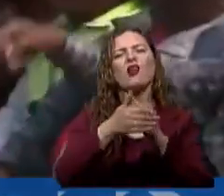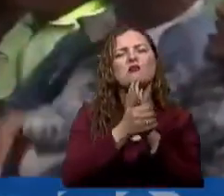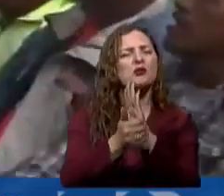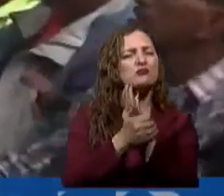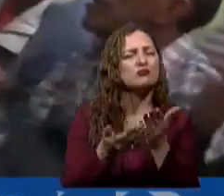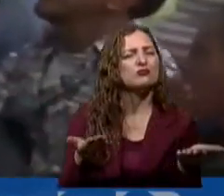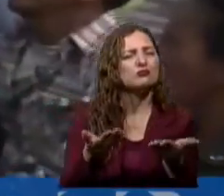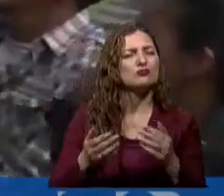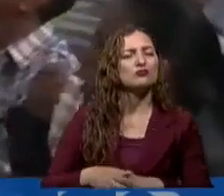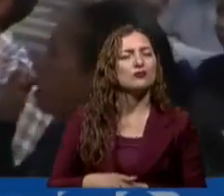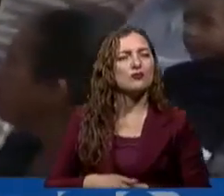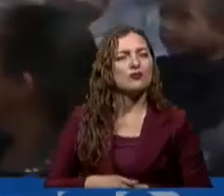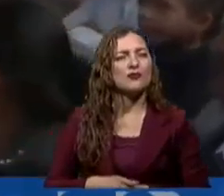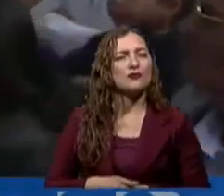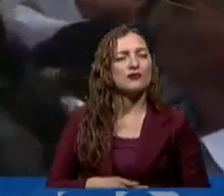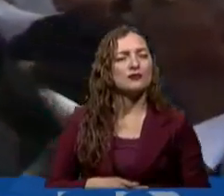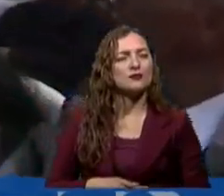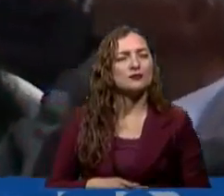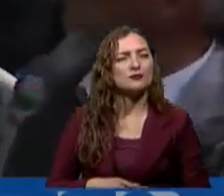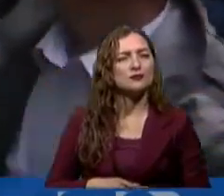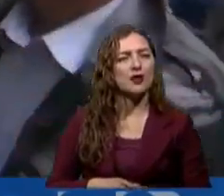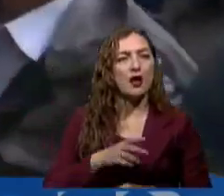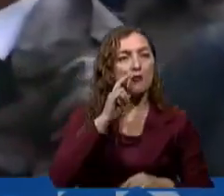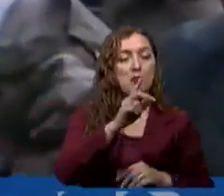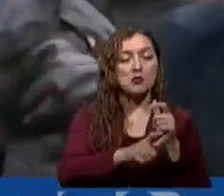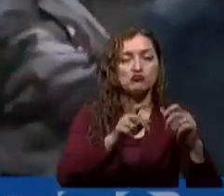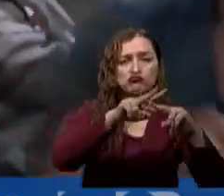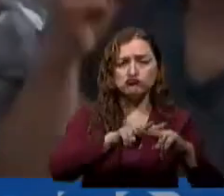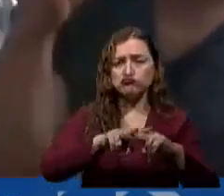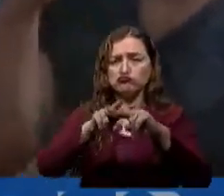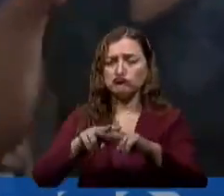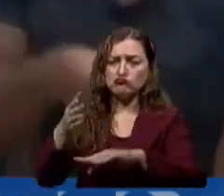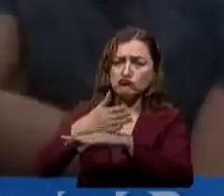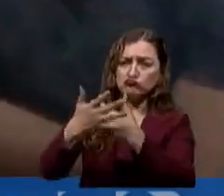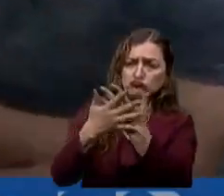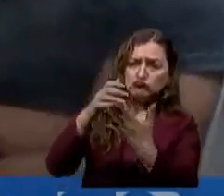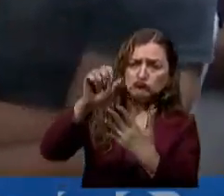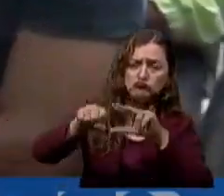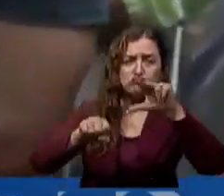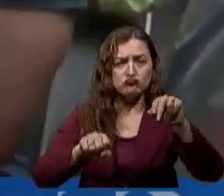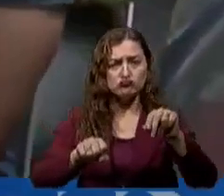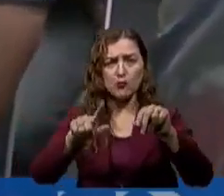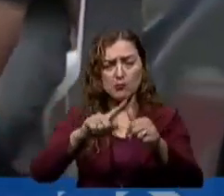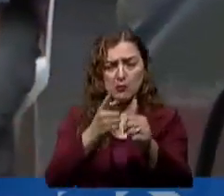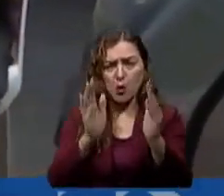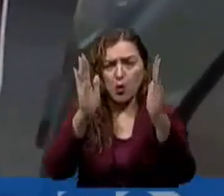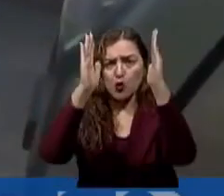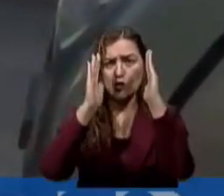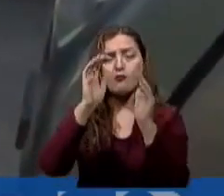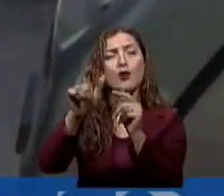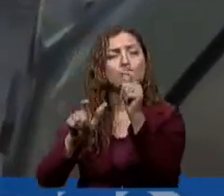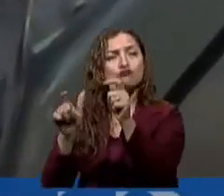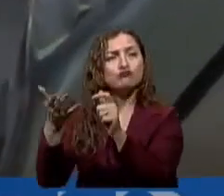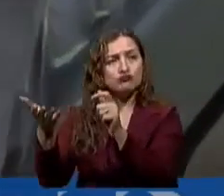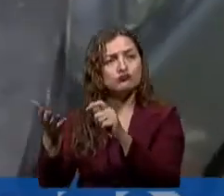capacitación, igualmente se ha verificado también antecedentes para de esa manera también dar la prioridad a la